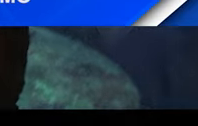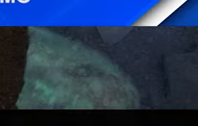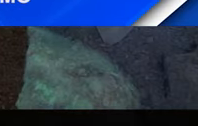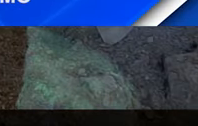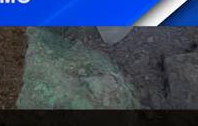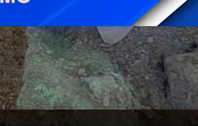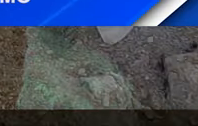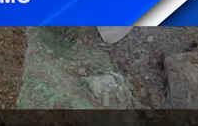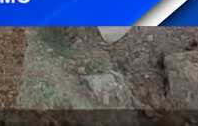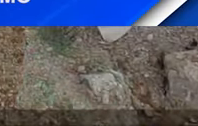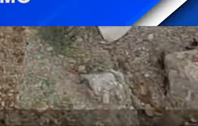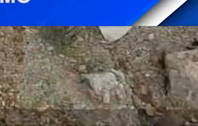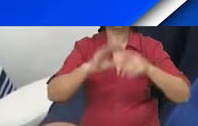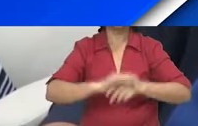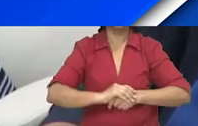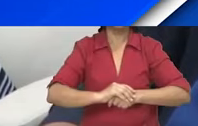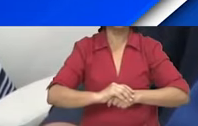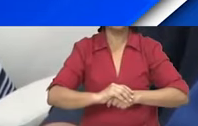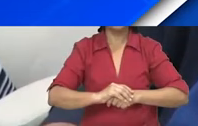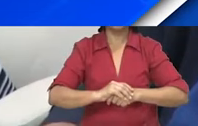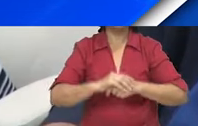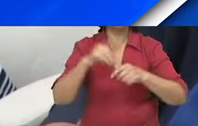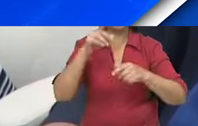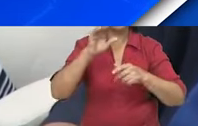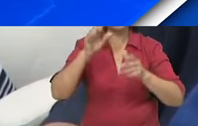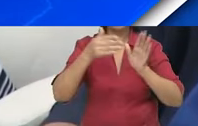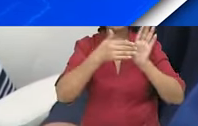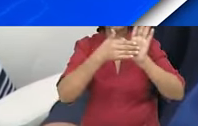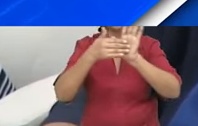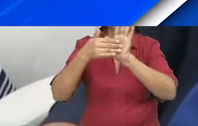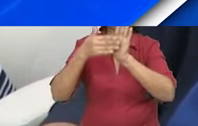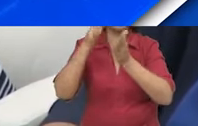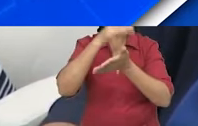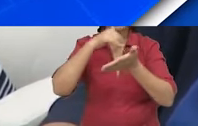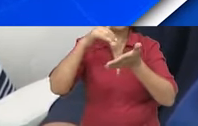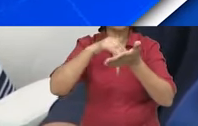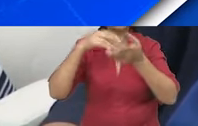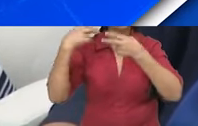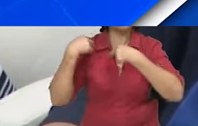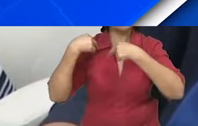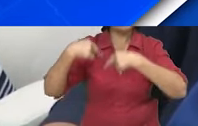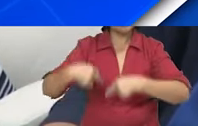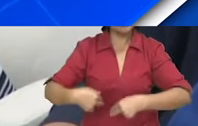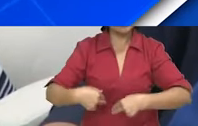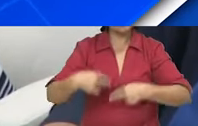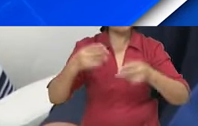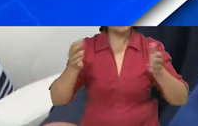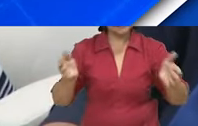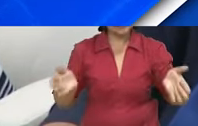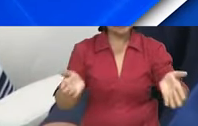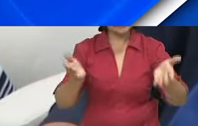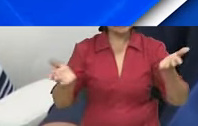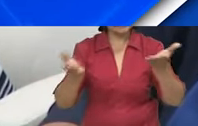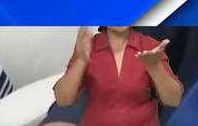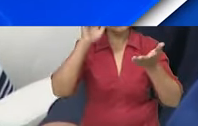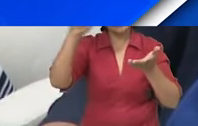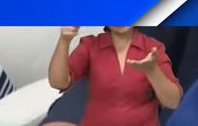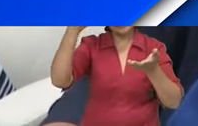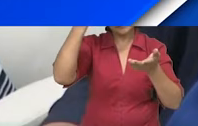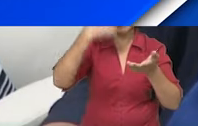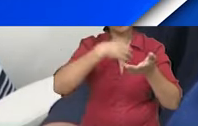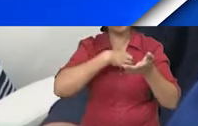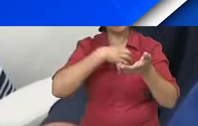las personas con autismo. Desde nuestro modelo centrado en el ser humano que promueve nuestro